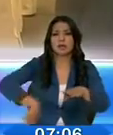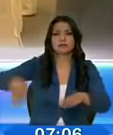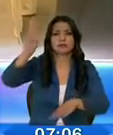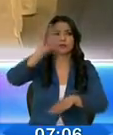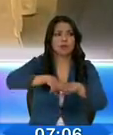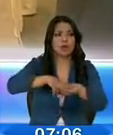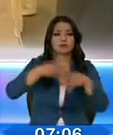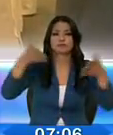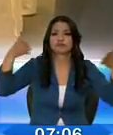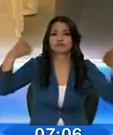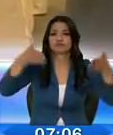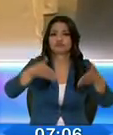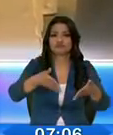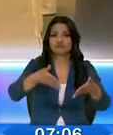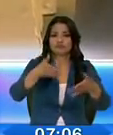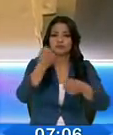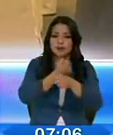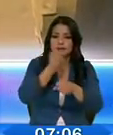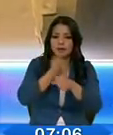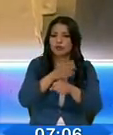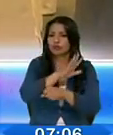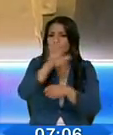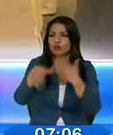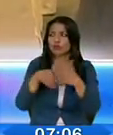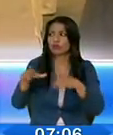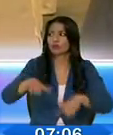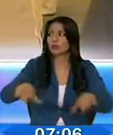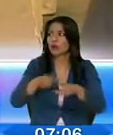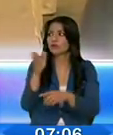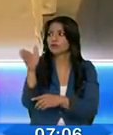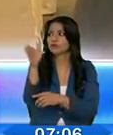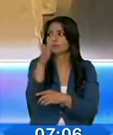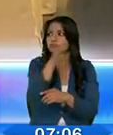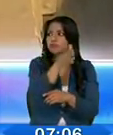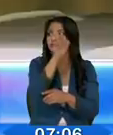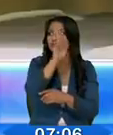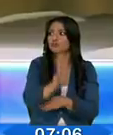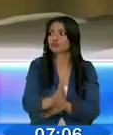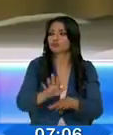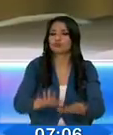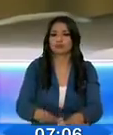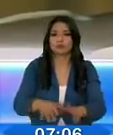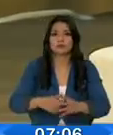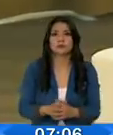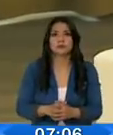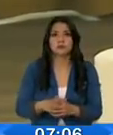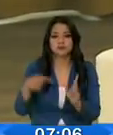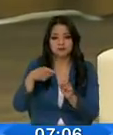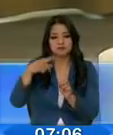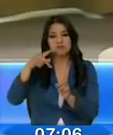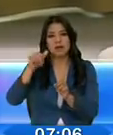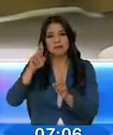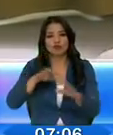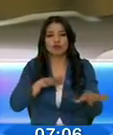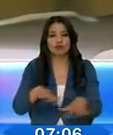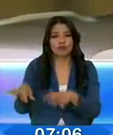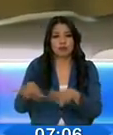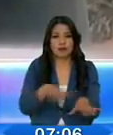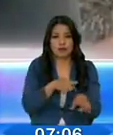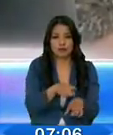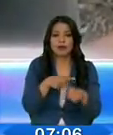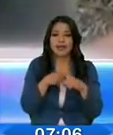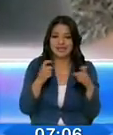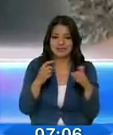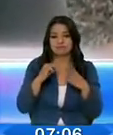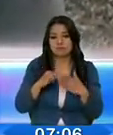estado concentrados en el trabajo en todo el territorio, particularmente en el sur del país. Según Pablo Dávila, coordinador del comité y exmiembro